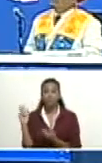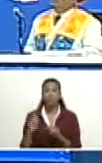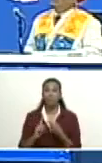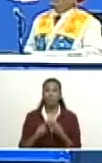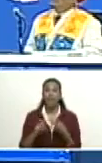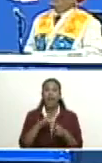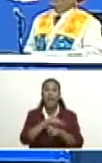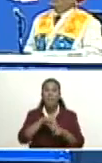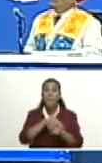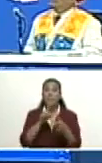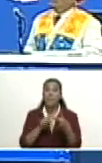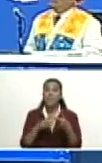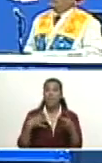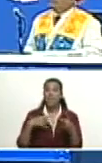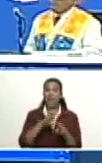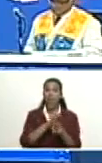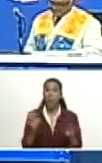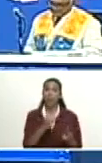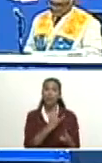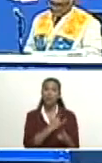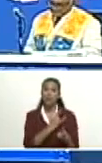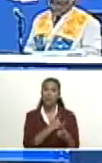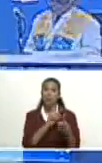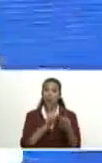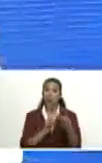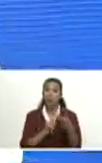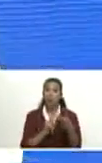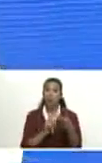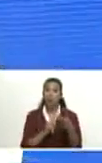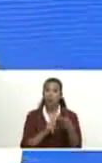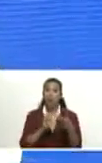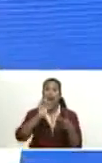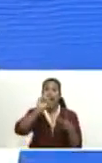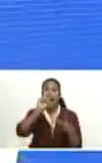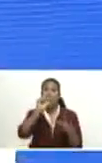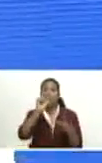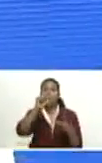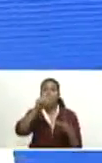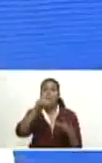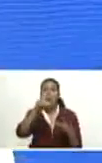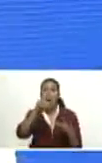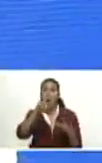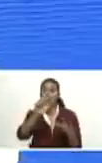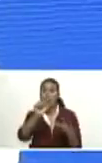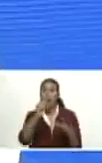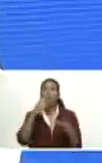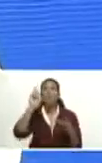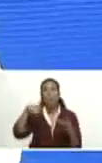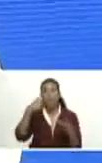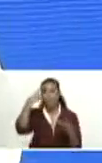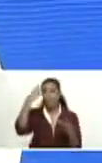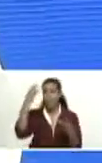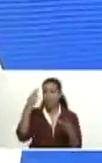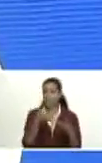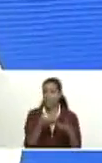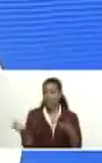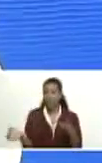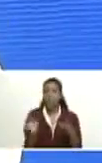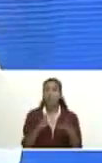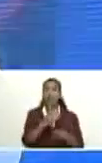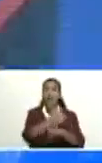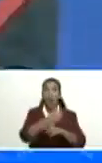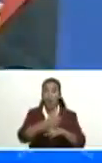La ministra de Educación Universitaria, Sandra Oblita, también una gran profesional, además rectora